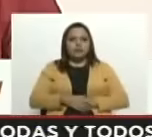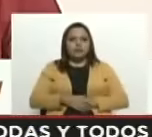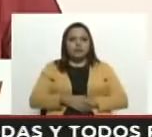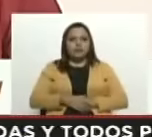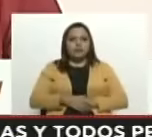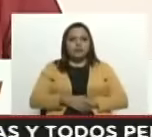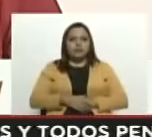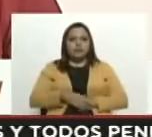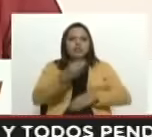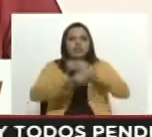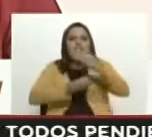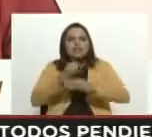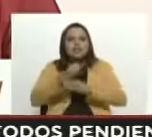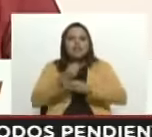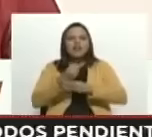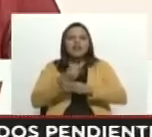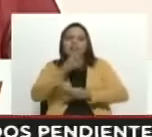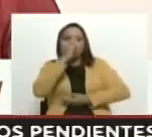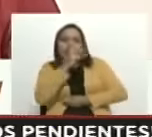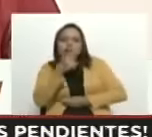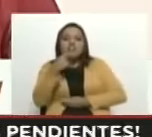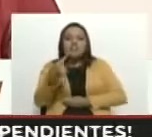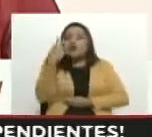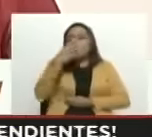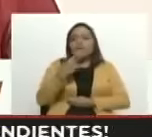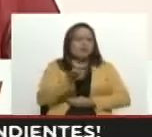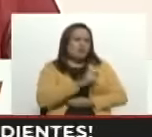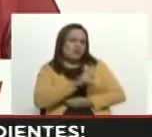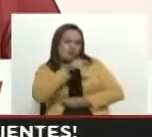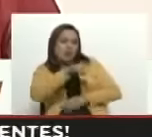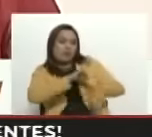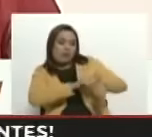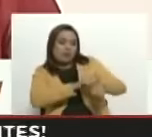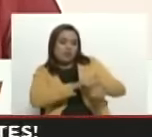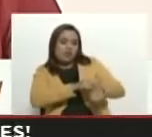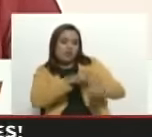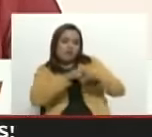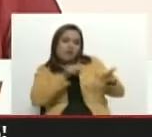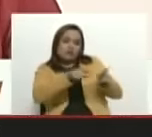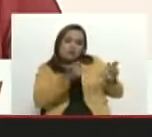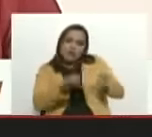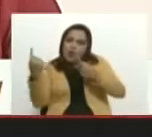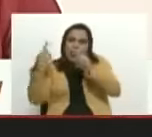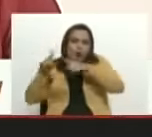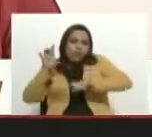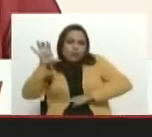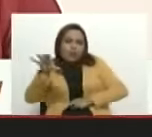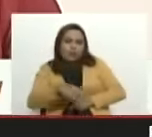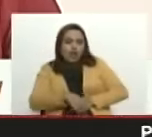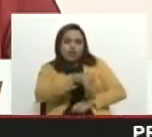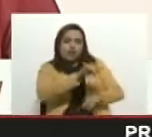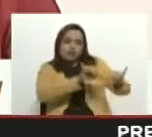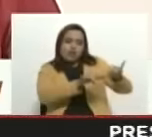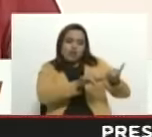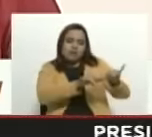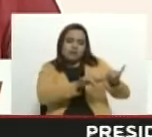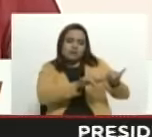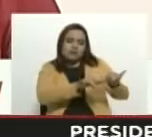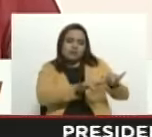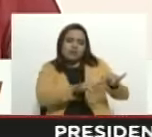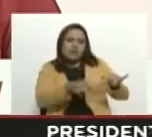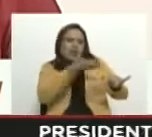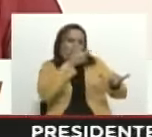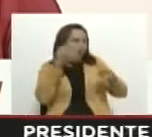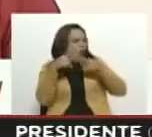exponernos, de decirle a los jóvenes, vete para allá, no, tú eres médico, pero te vas. Tú eres ingeniero, mejor estás en otro